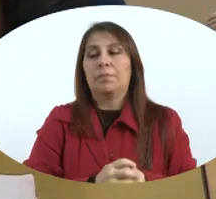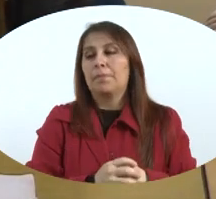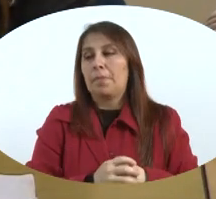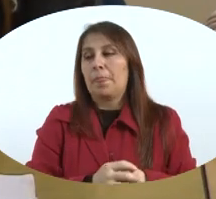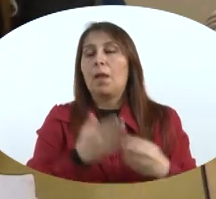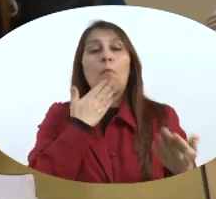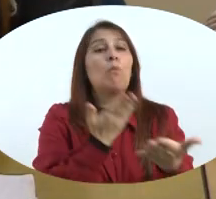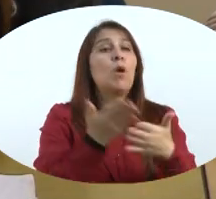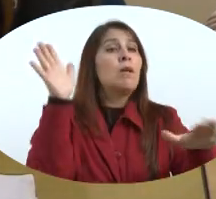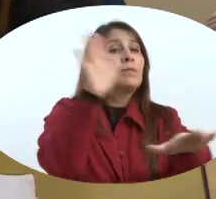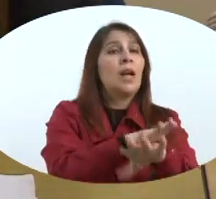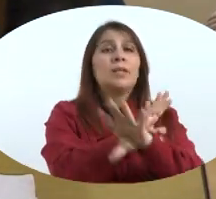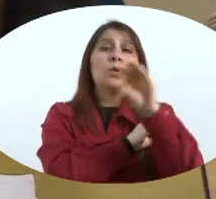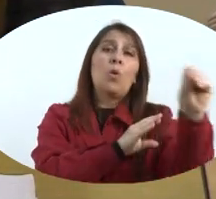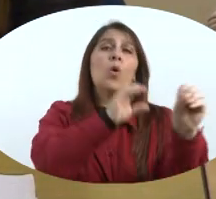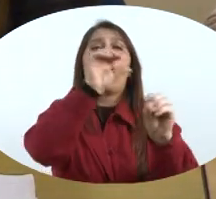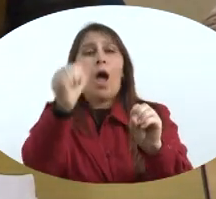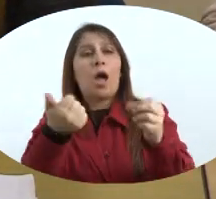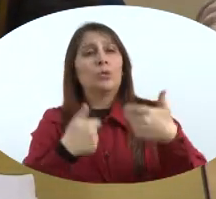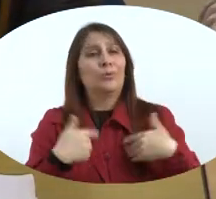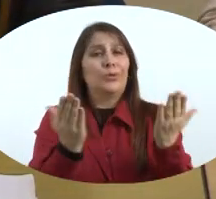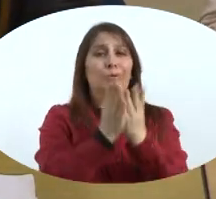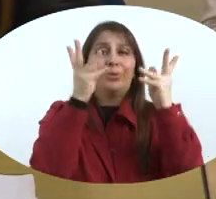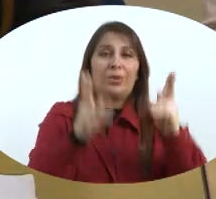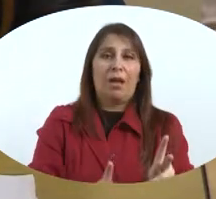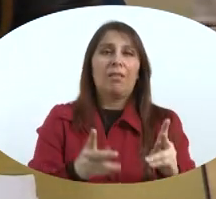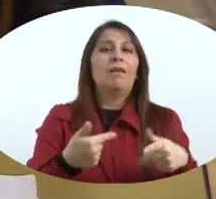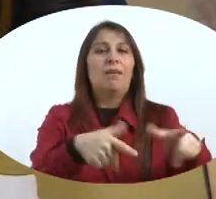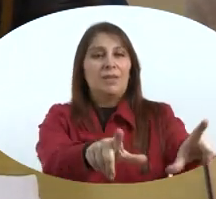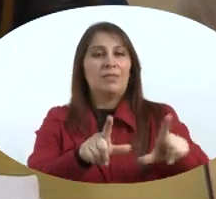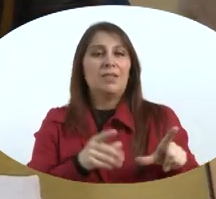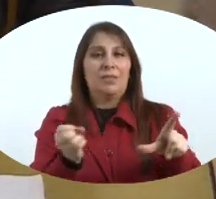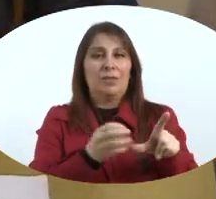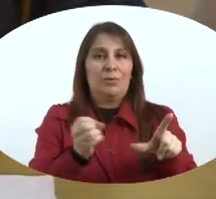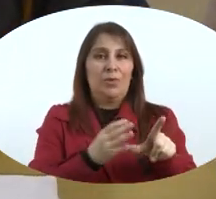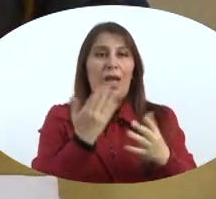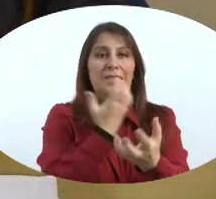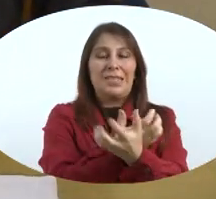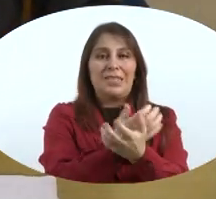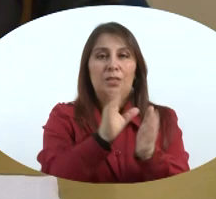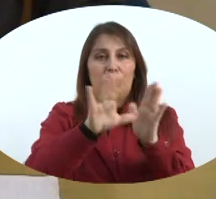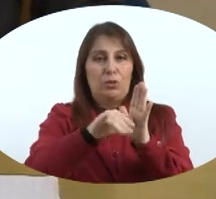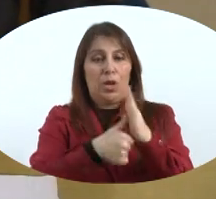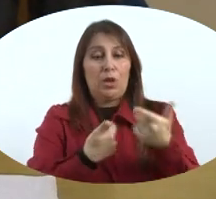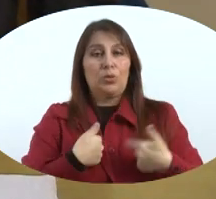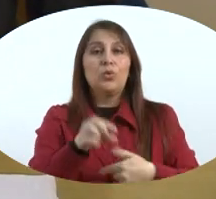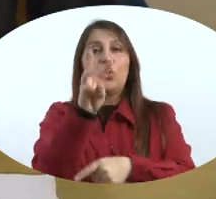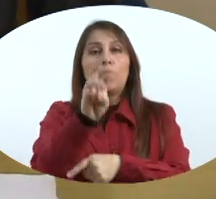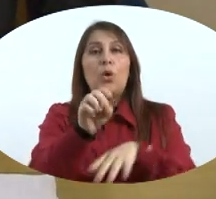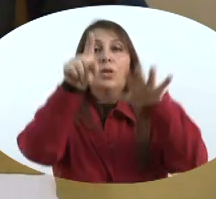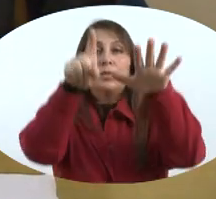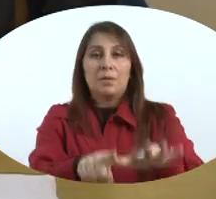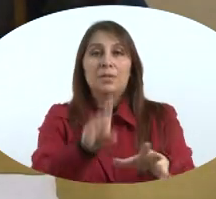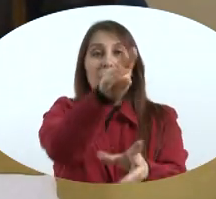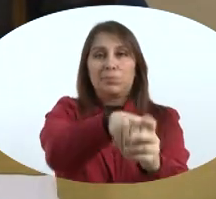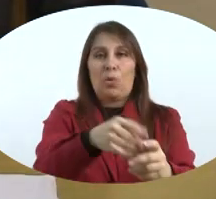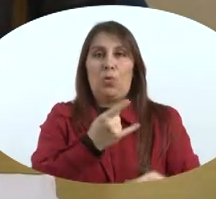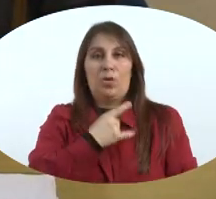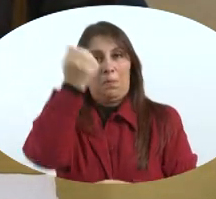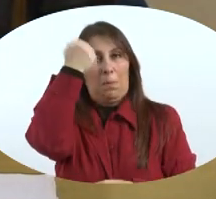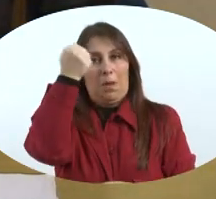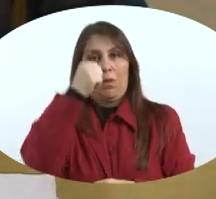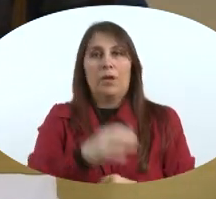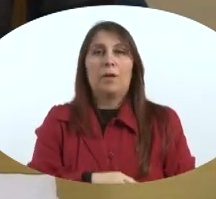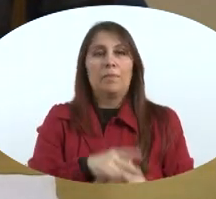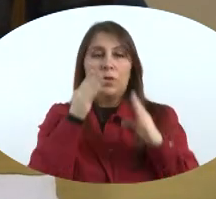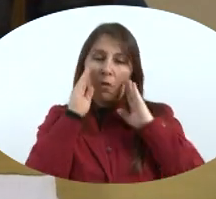todas yo soy jose gaitán estudiante la licenciatura en ciencias sociales de la universidad pedagógica estoy en octavo semestre estoy profundizando en la línea